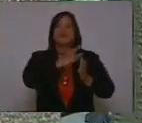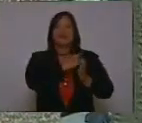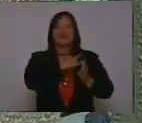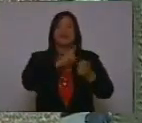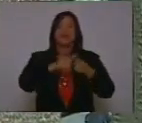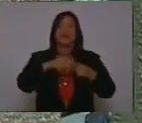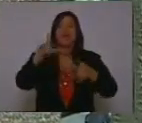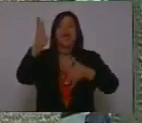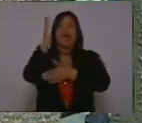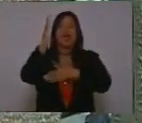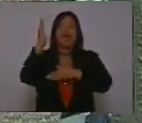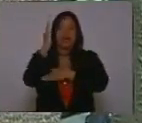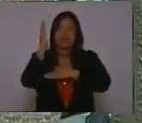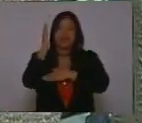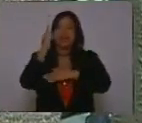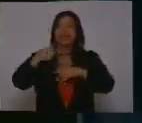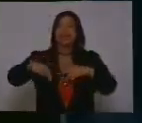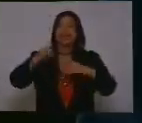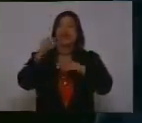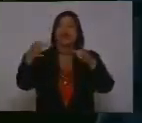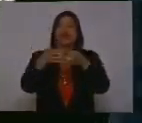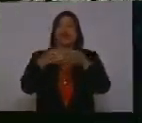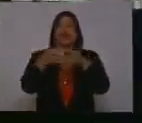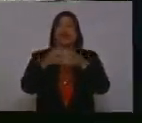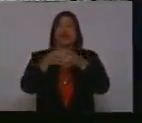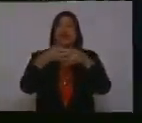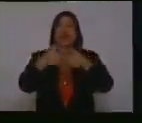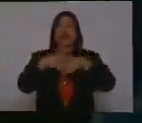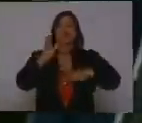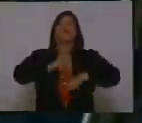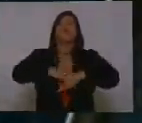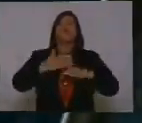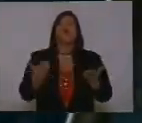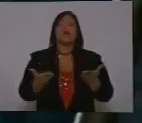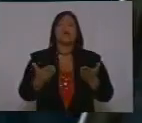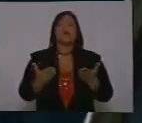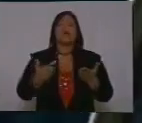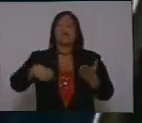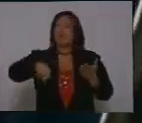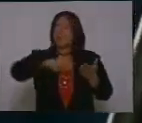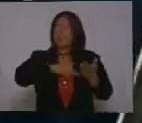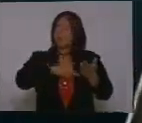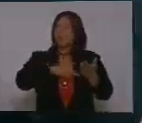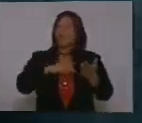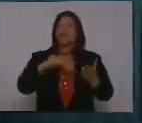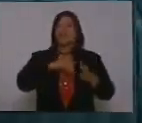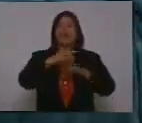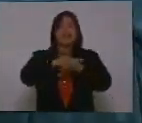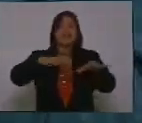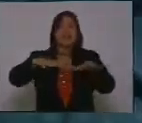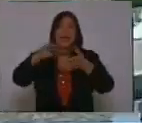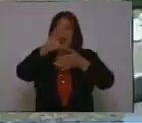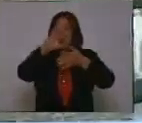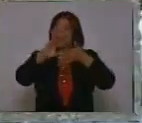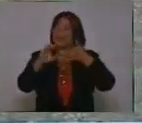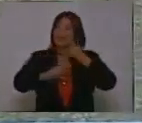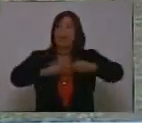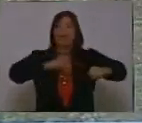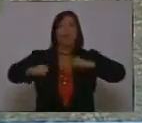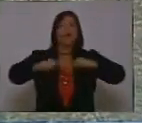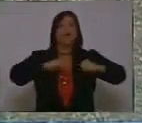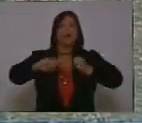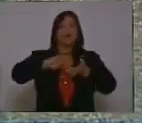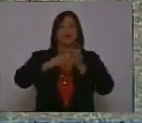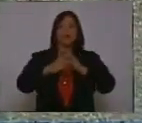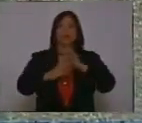estado Laras, Barquecimento, uma brigada de produção. Por quê? Porque nosso Nuestra mayor característica en este movimiento es